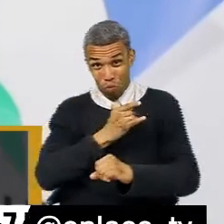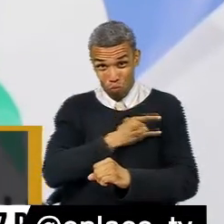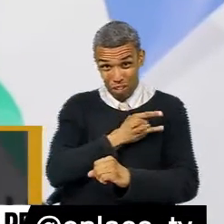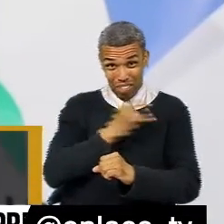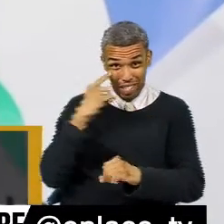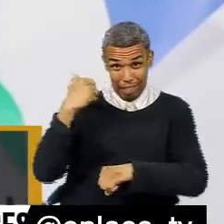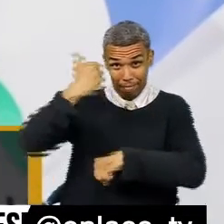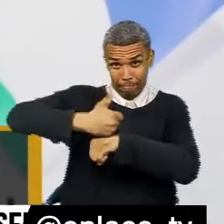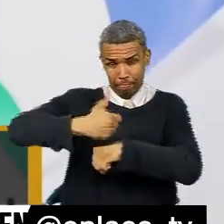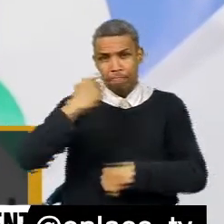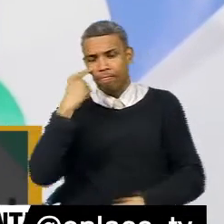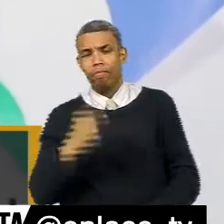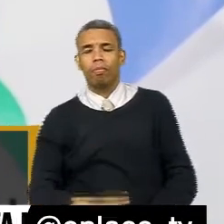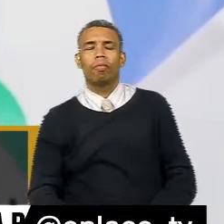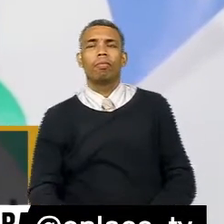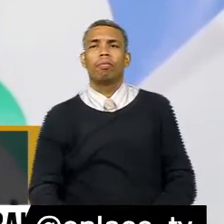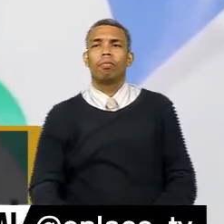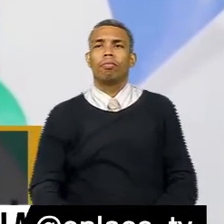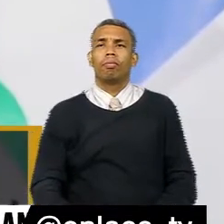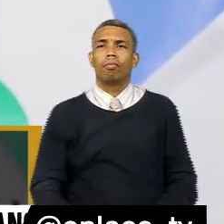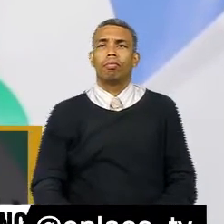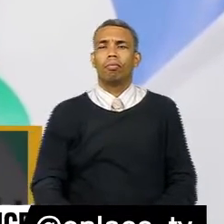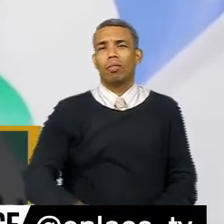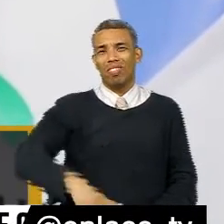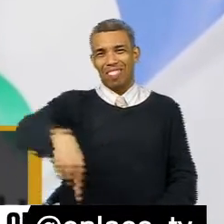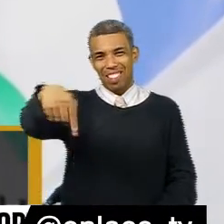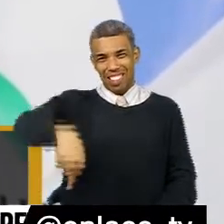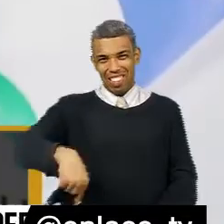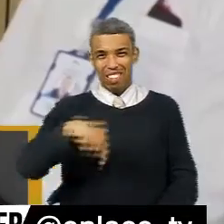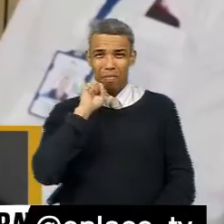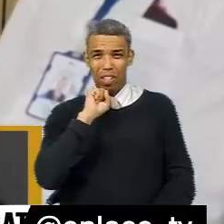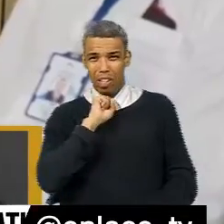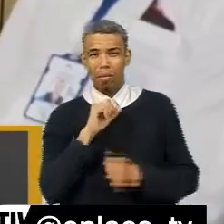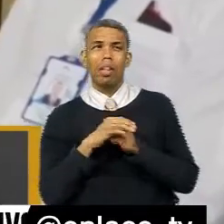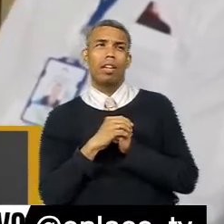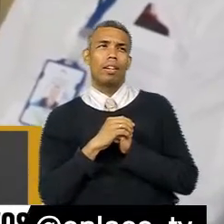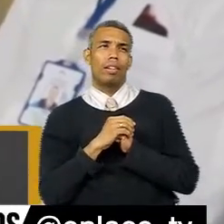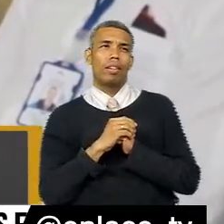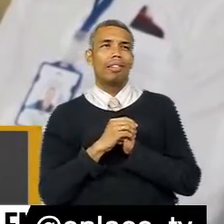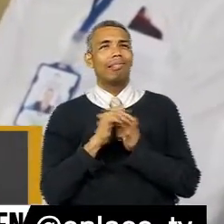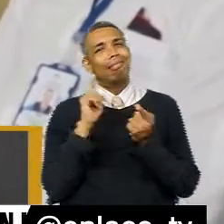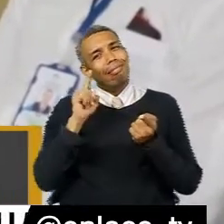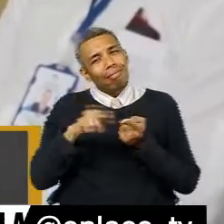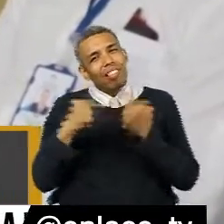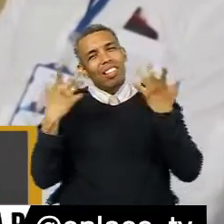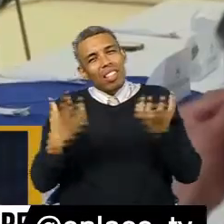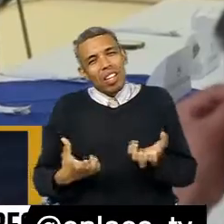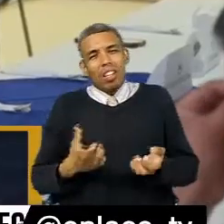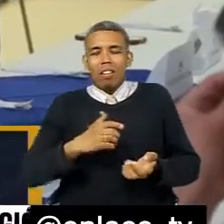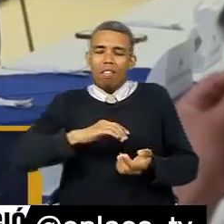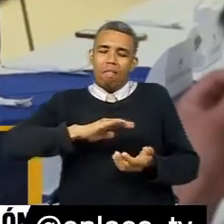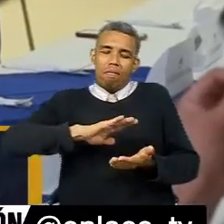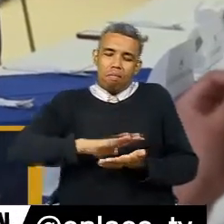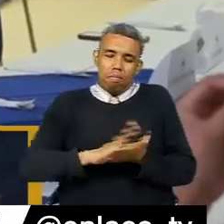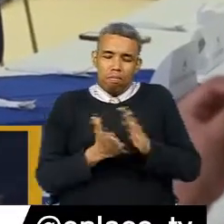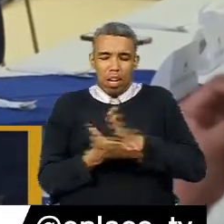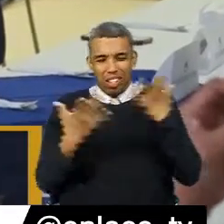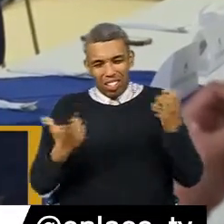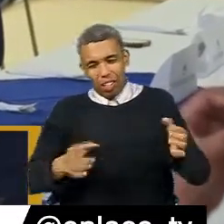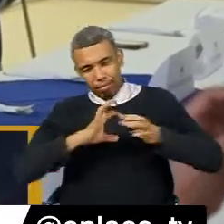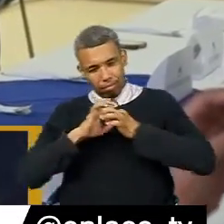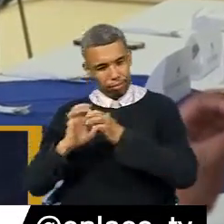fue seleccionada como una de las 10 ciudades donde se va a cantar por la paz en simultáneo, que va a ser grabado por el Centro de Memoria Histórica.